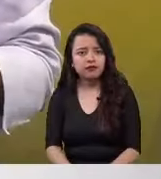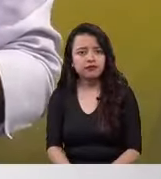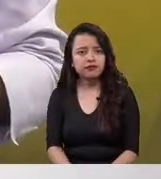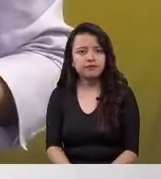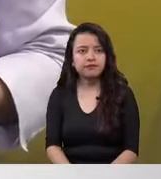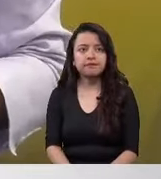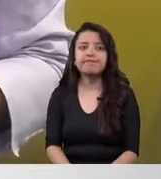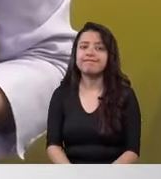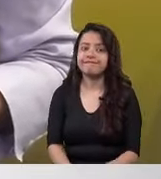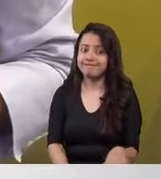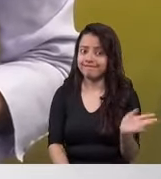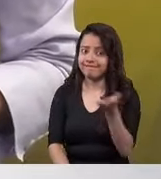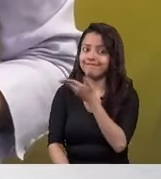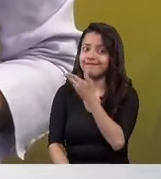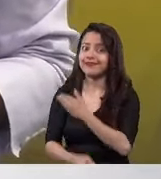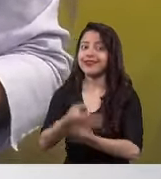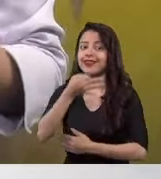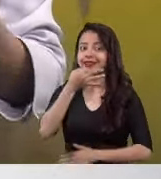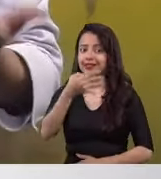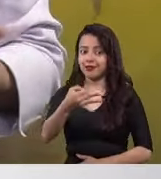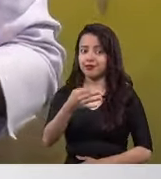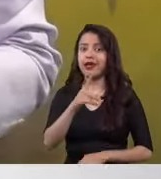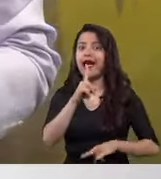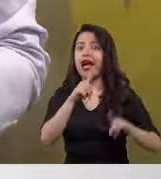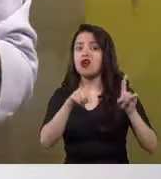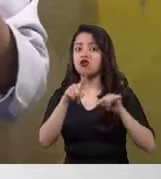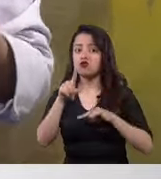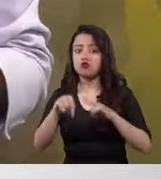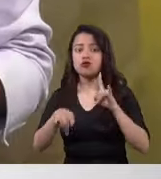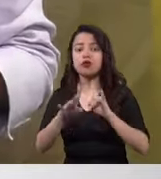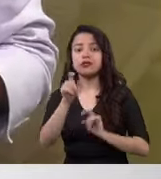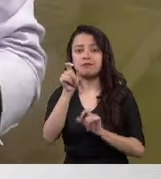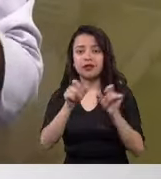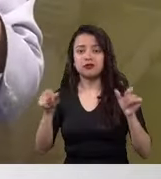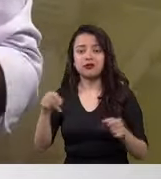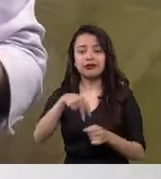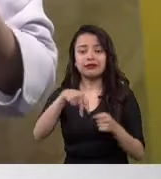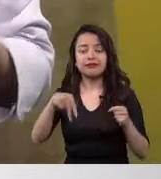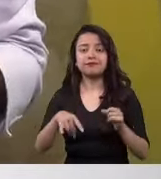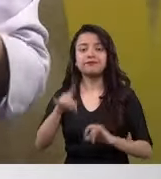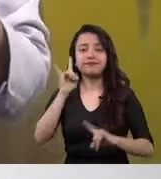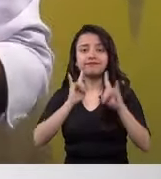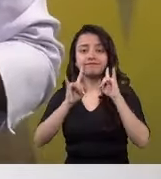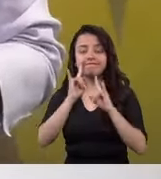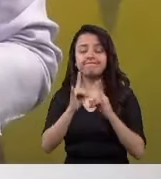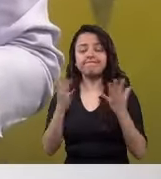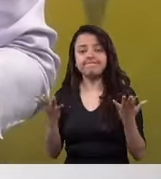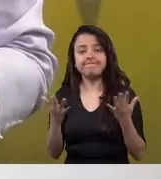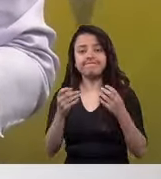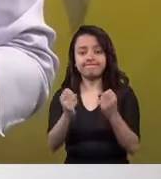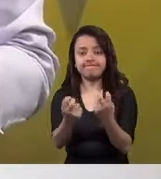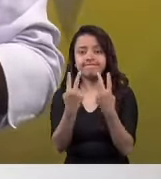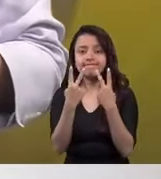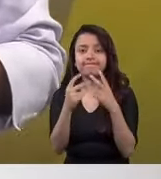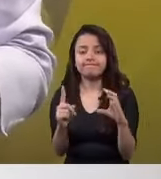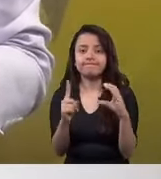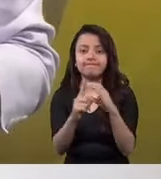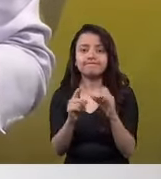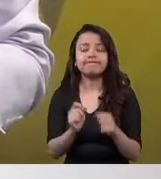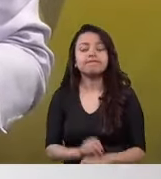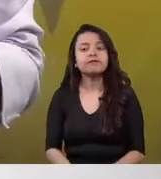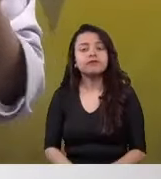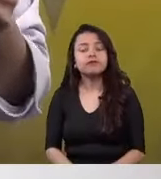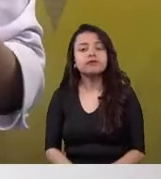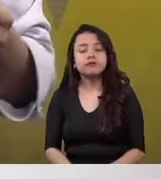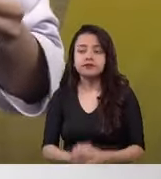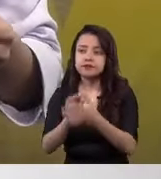Gracias. Pues esa es la denuncia que hacen algunos de nuestros oyentes en W Sin Carreta, y por eso, Joana, a esta hora saludamos al director de gestión